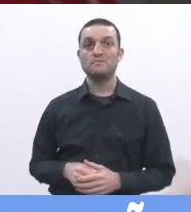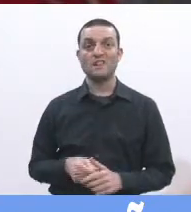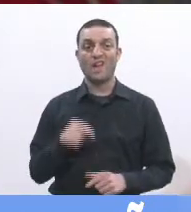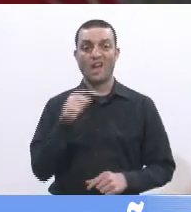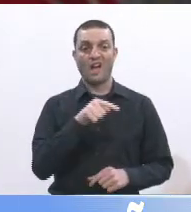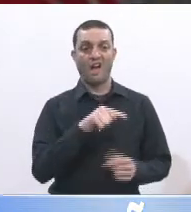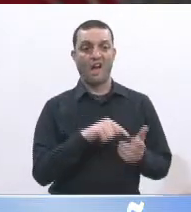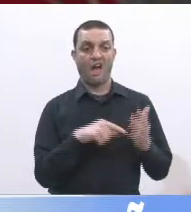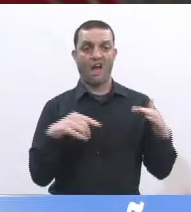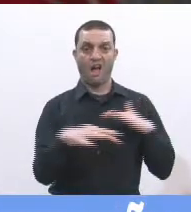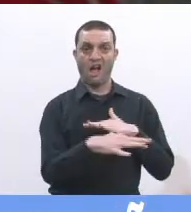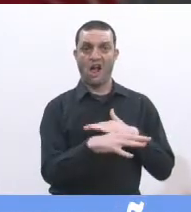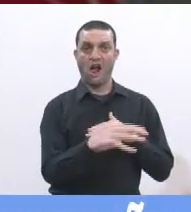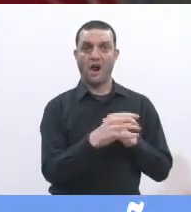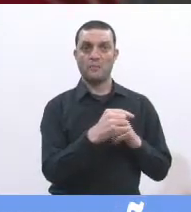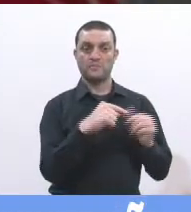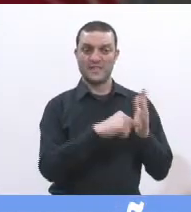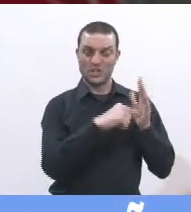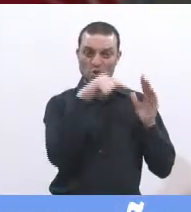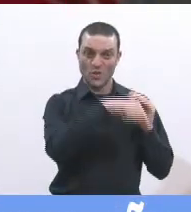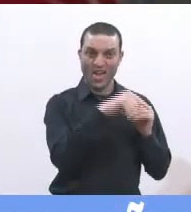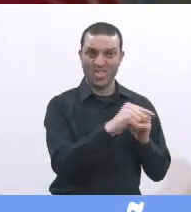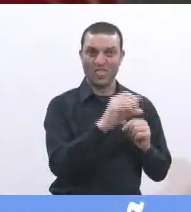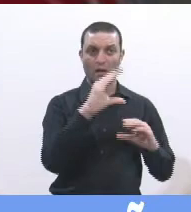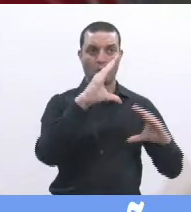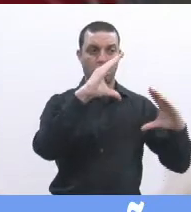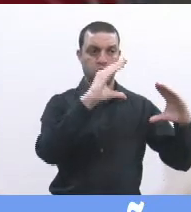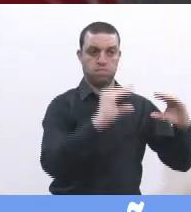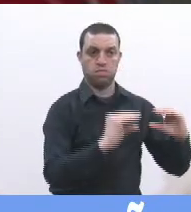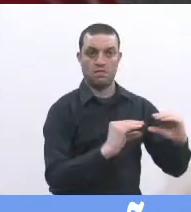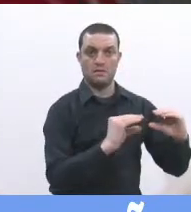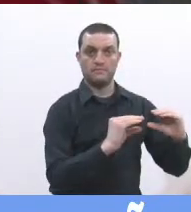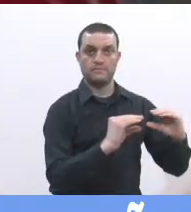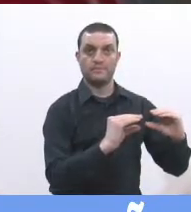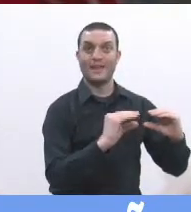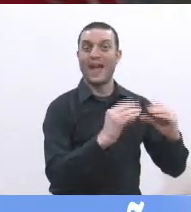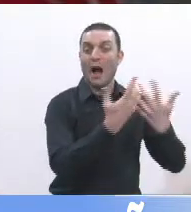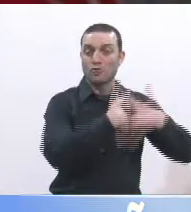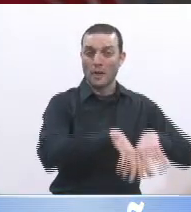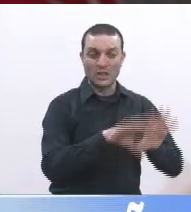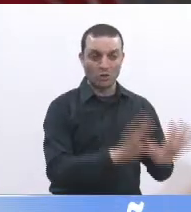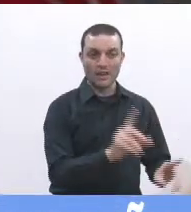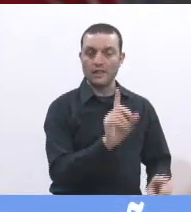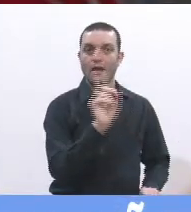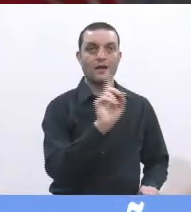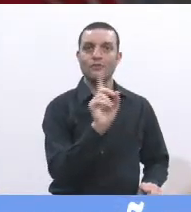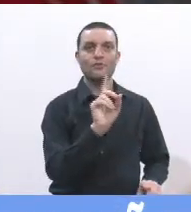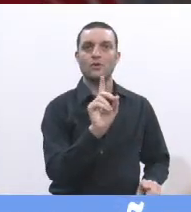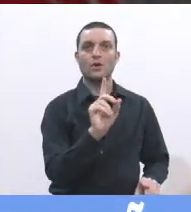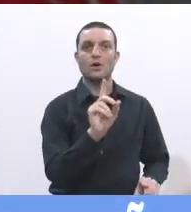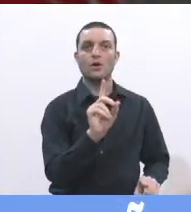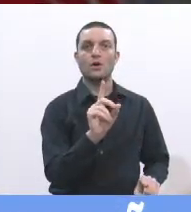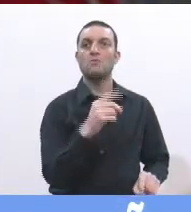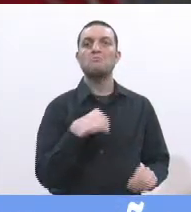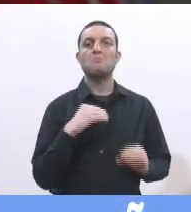manera automática. Es decir, se lo doy a una partida, quiere decir que al menos lo discrimino en